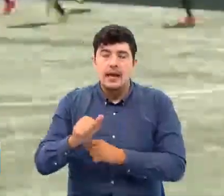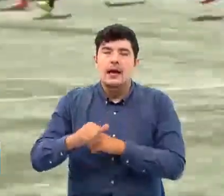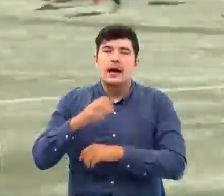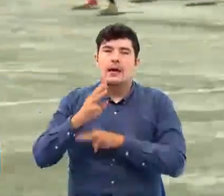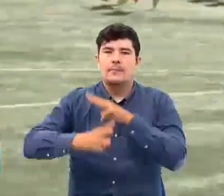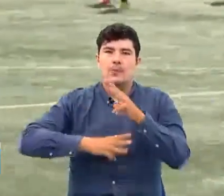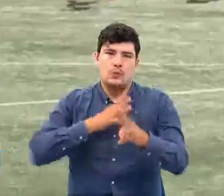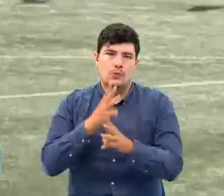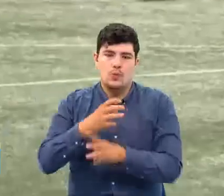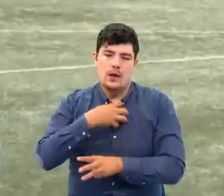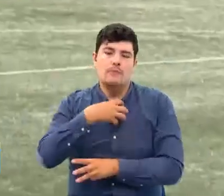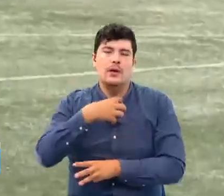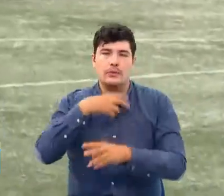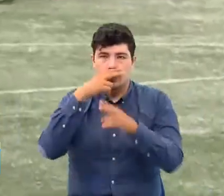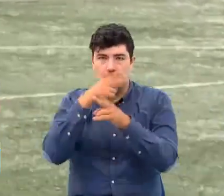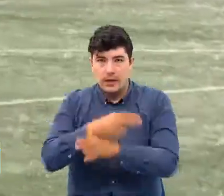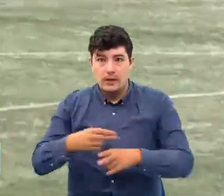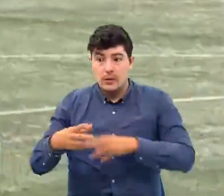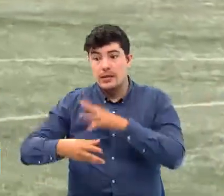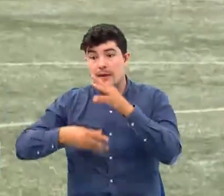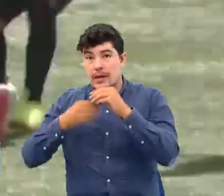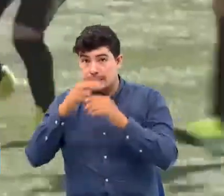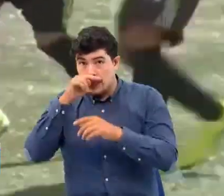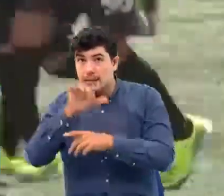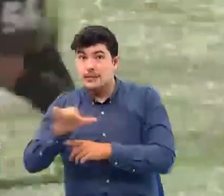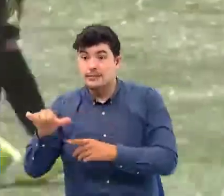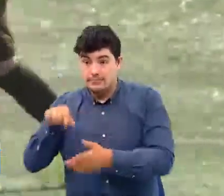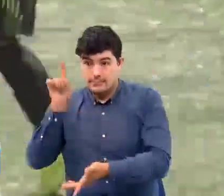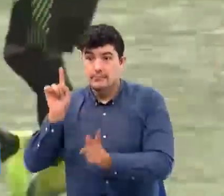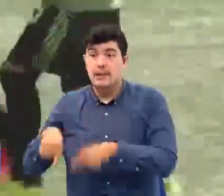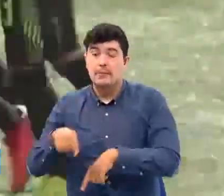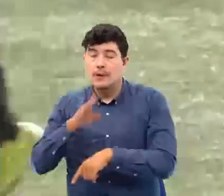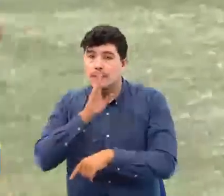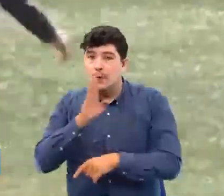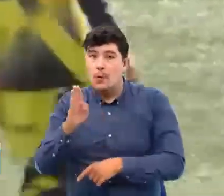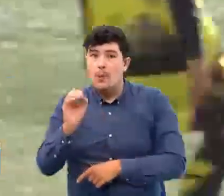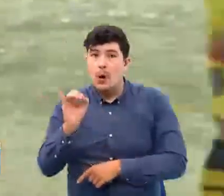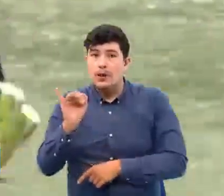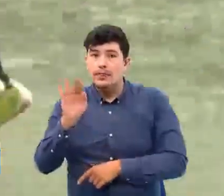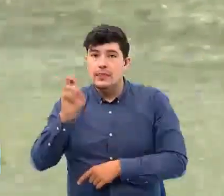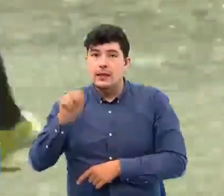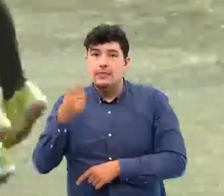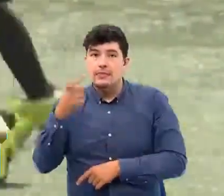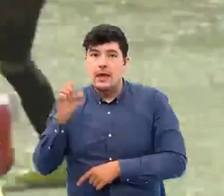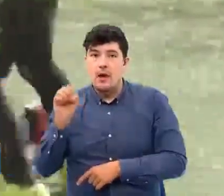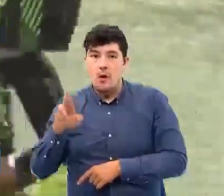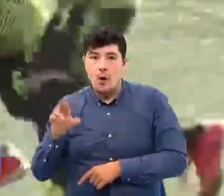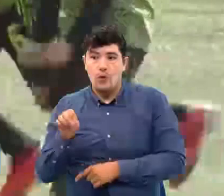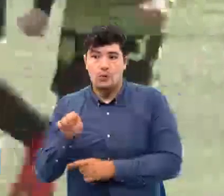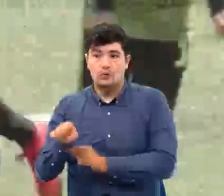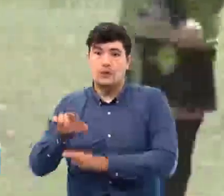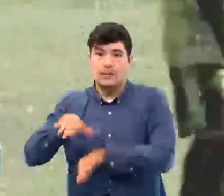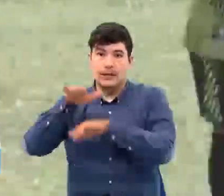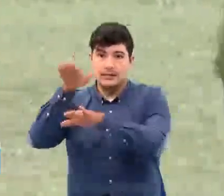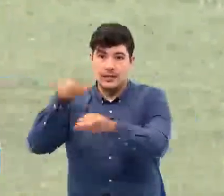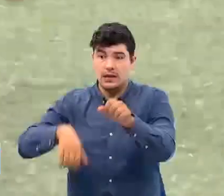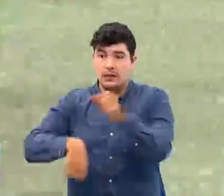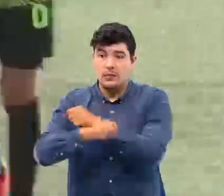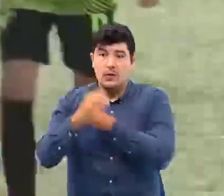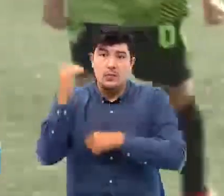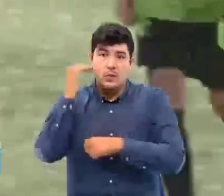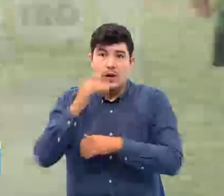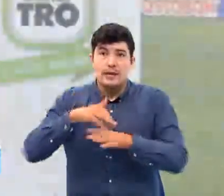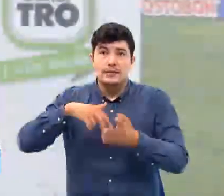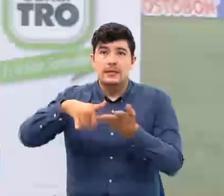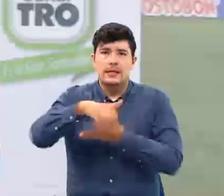participando en los diferentes equipos por ejemplo el equipo botín de oro representa al fútbol femenino santandereano pero en los